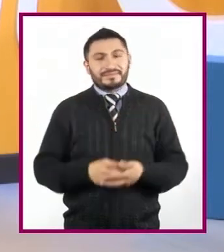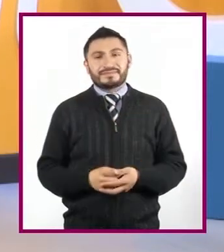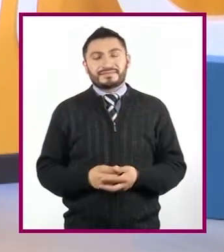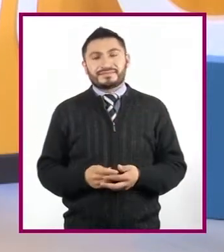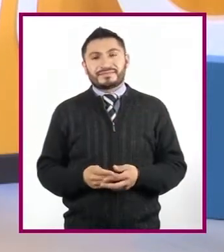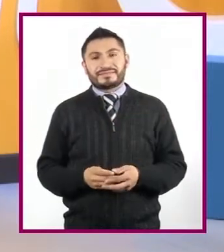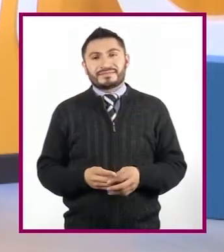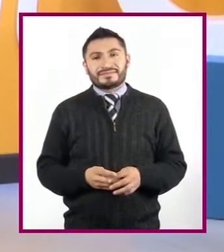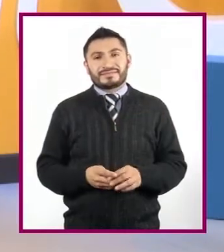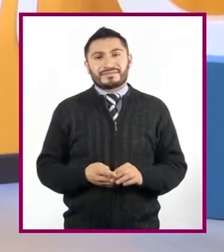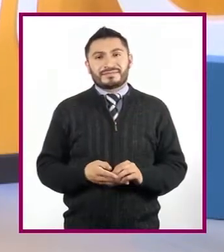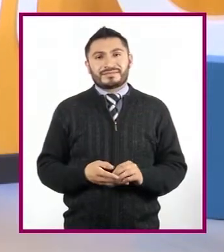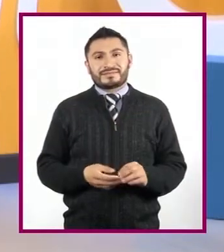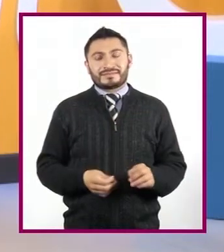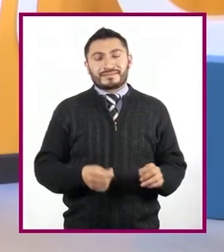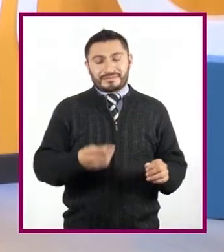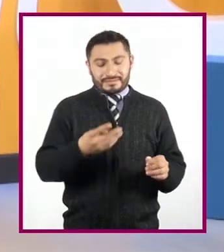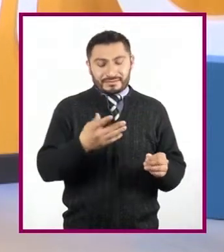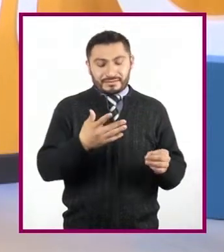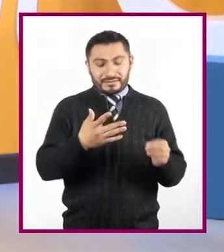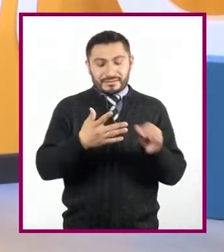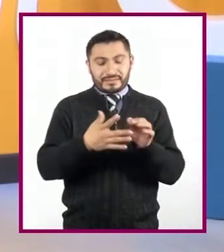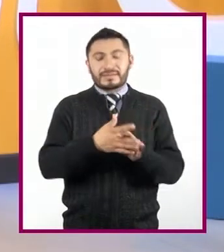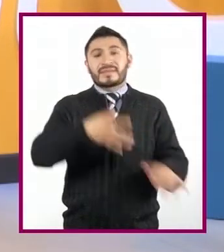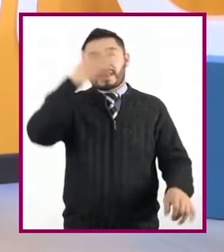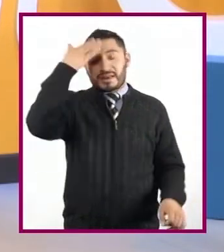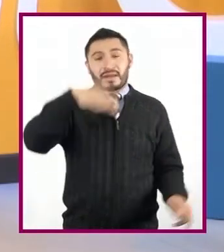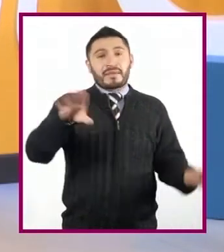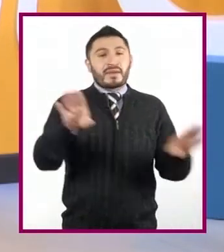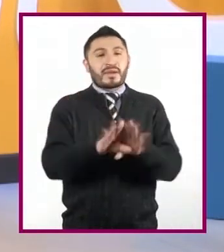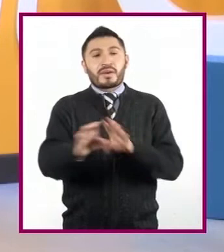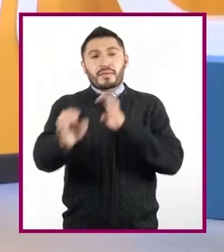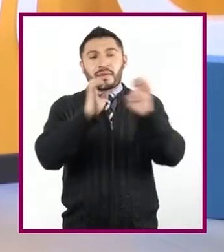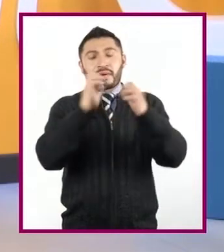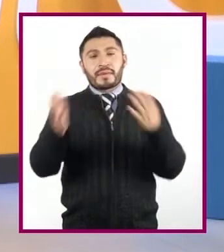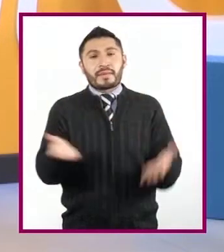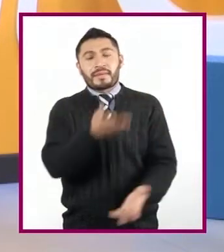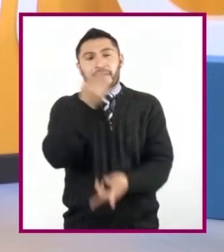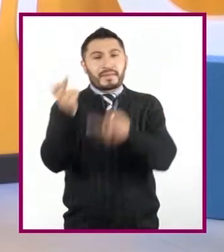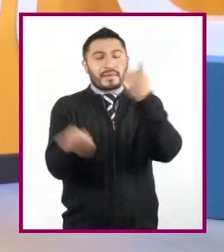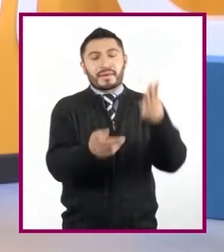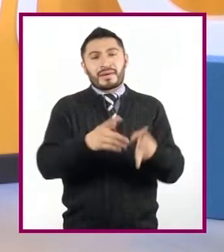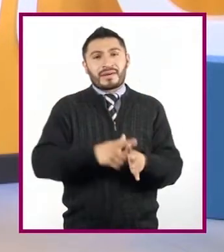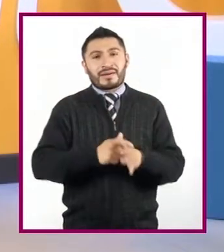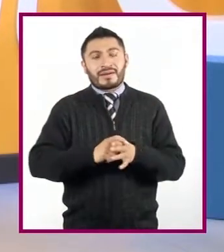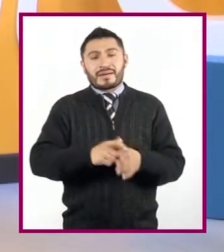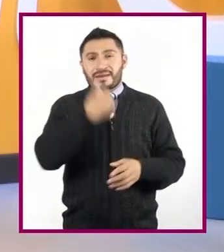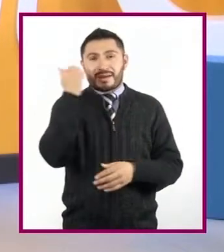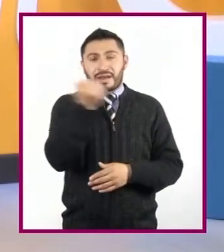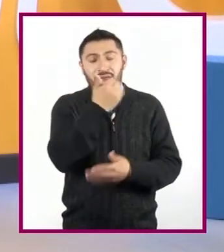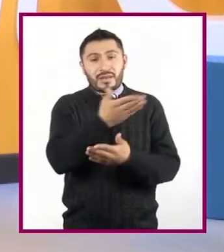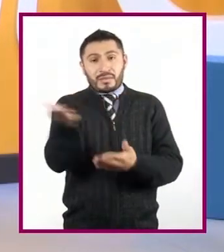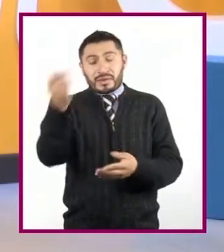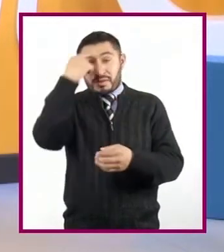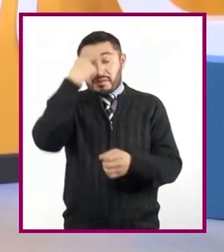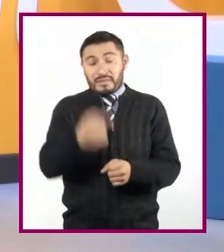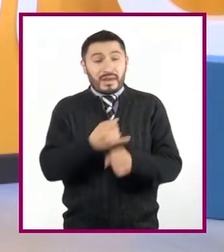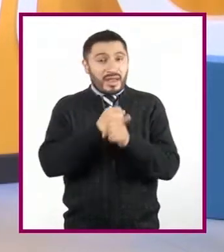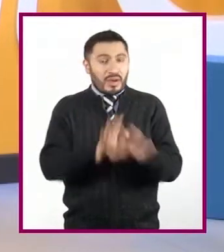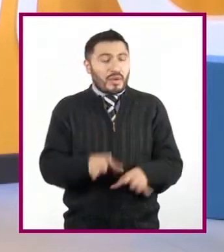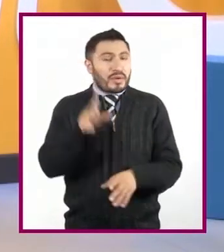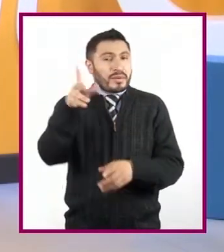Ya sabemos cómo aplicar las encuestas a una población de estudio para obtener información y